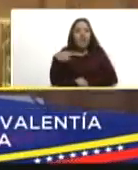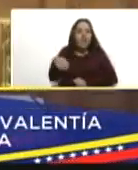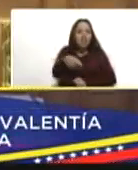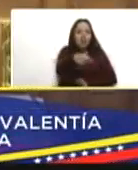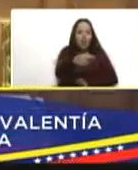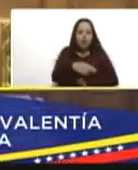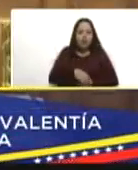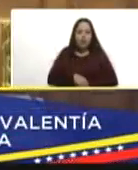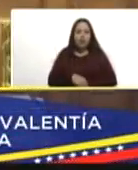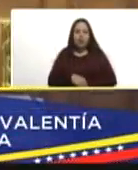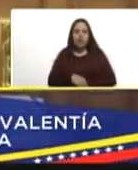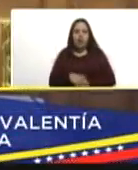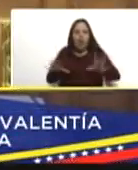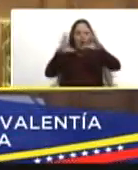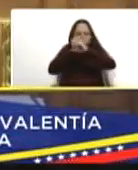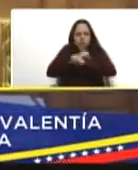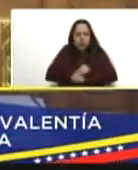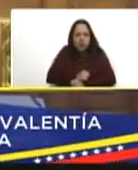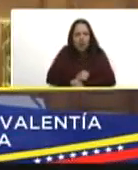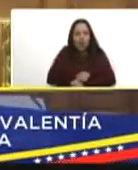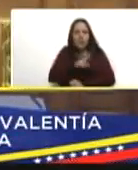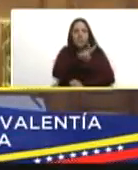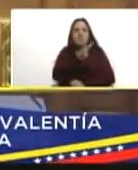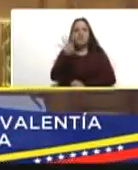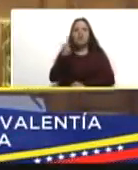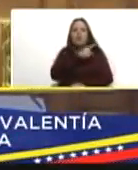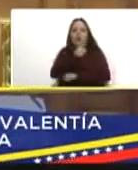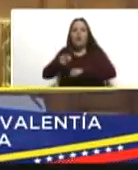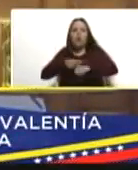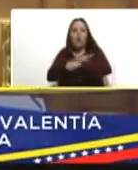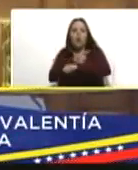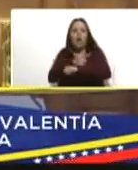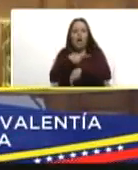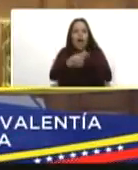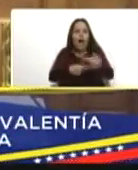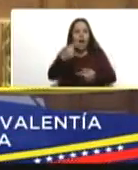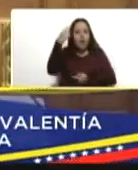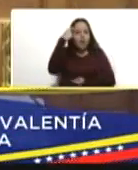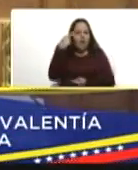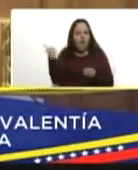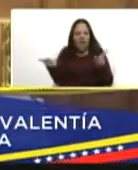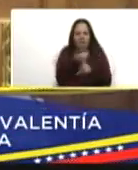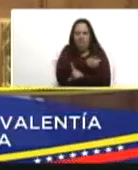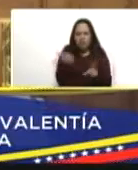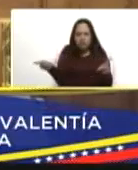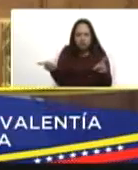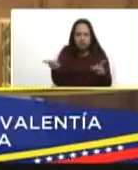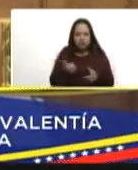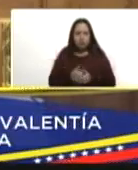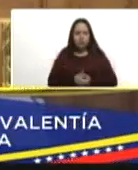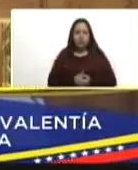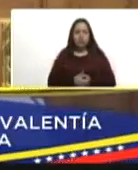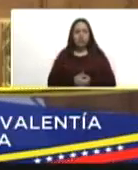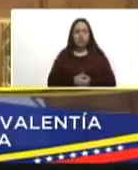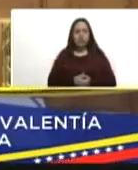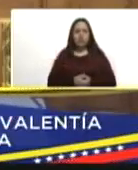ratones oscura las 24 horas del día tortura